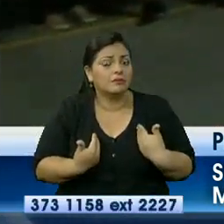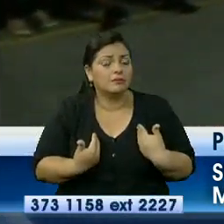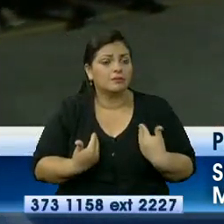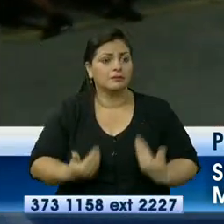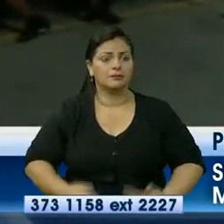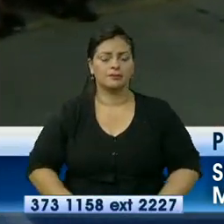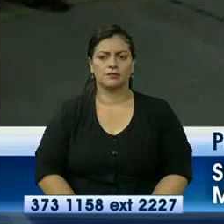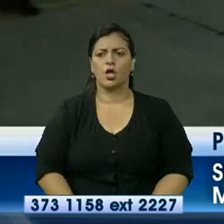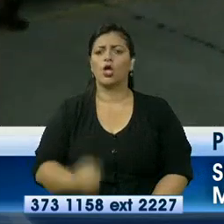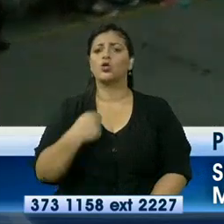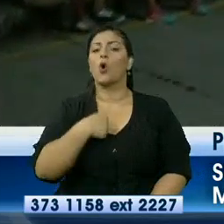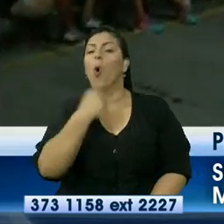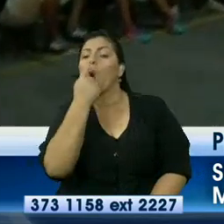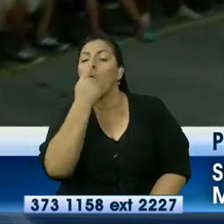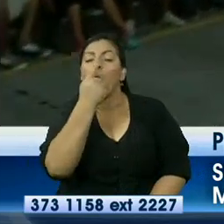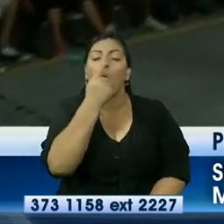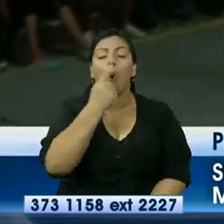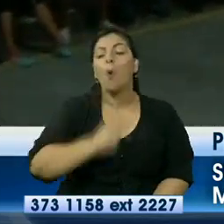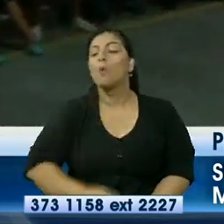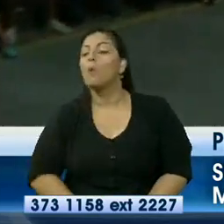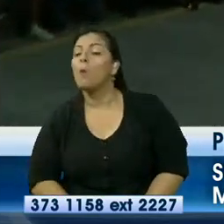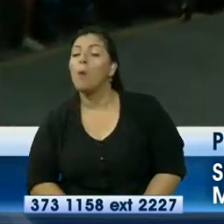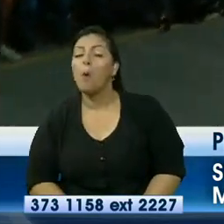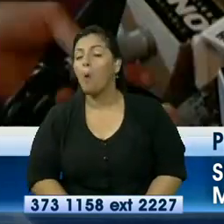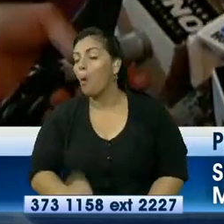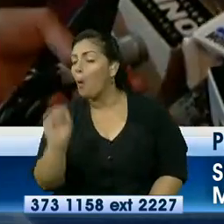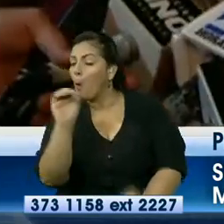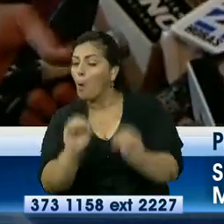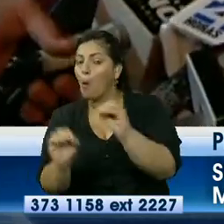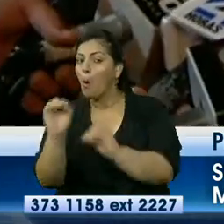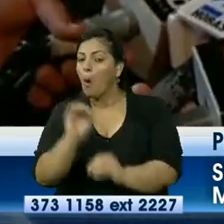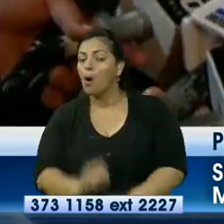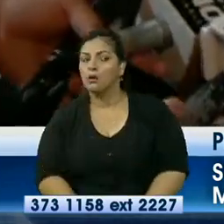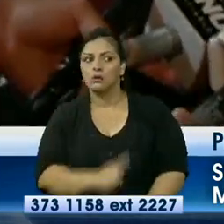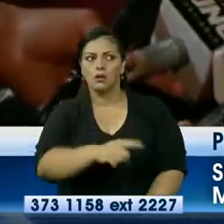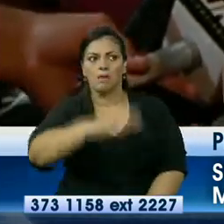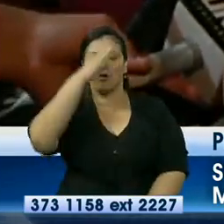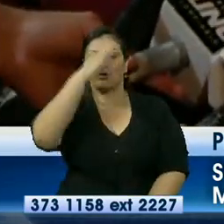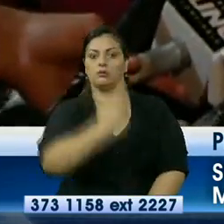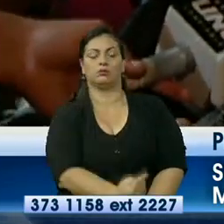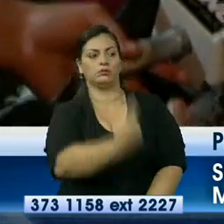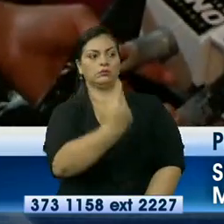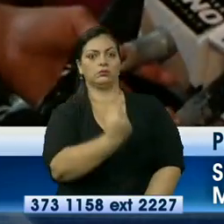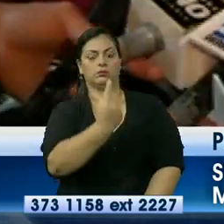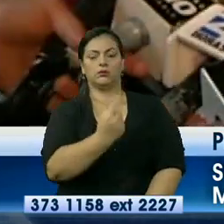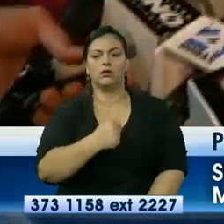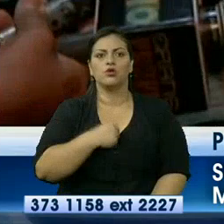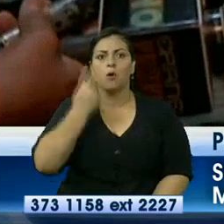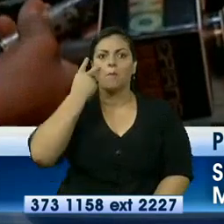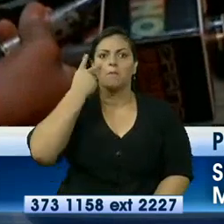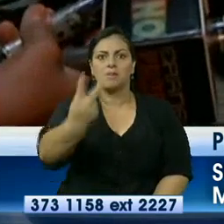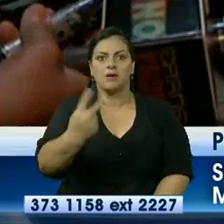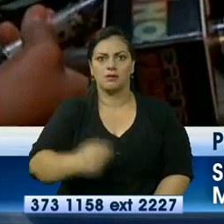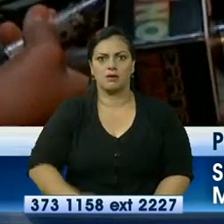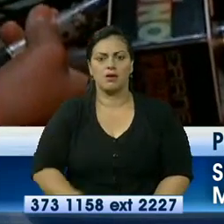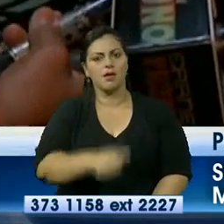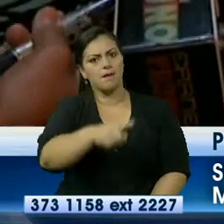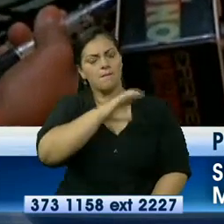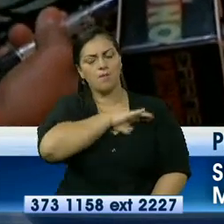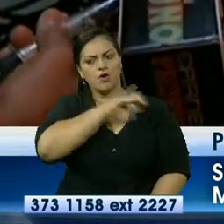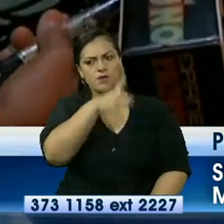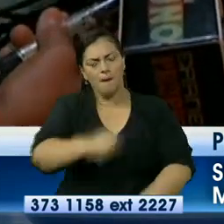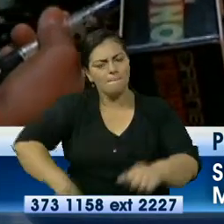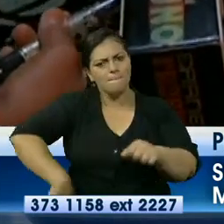estaba observando nada más lo que estaba pasando, nada más. Pero el señor policía Omar comenzó a la tragedia, a patearlo a él, por eso paré. No somos